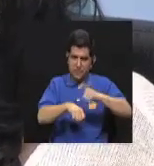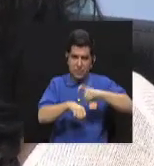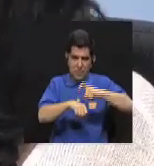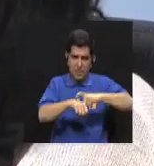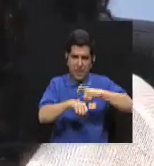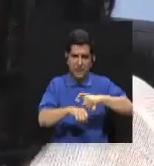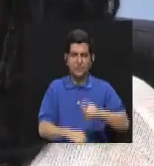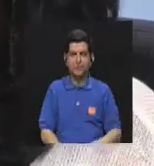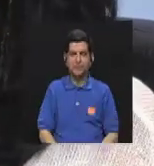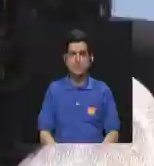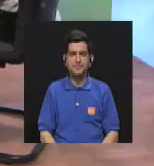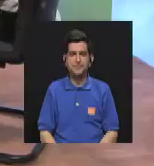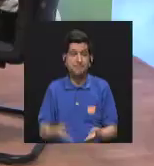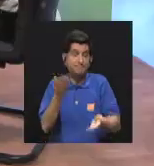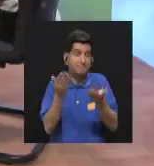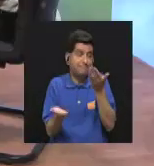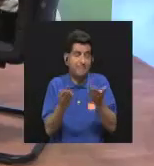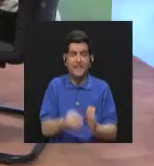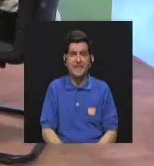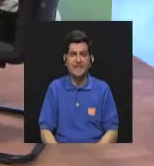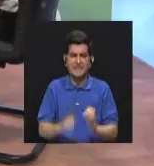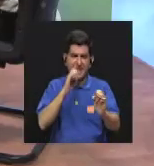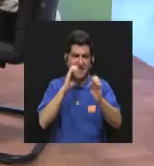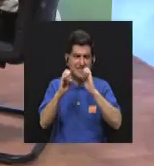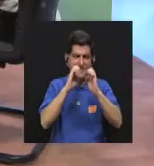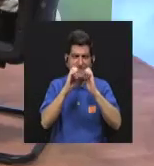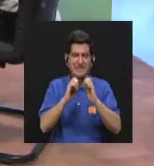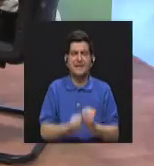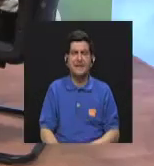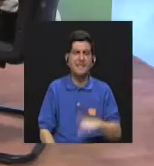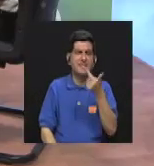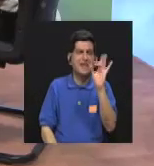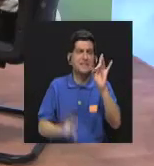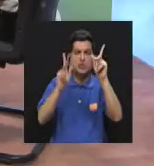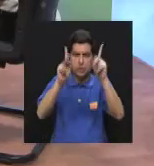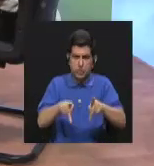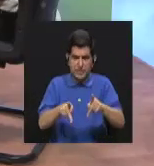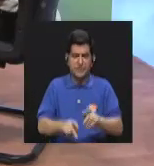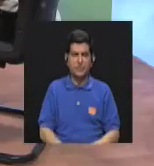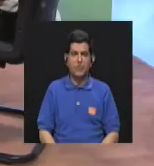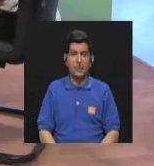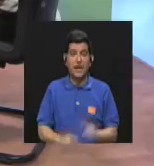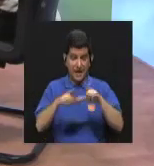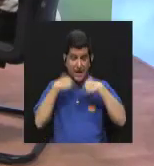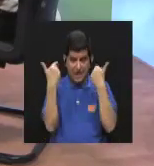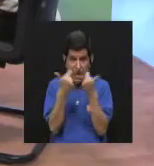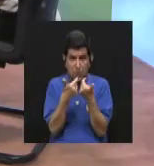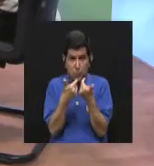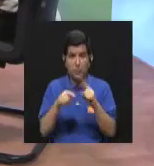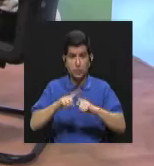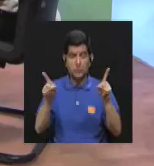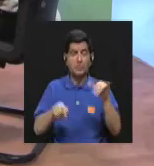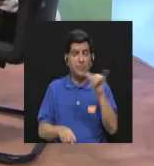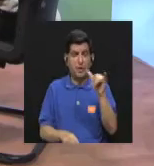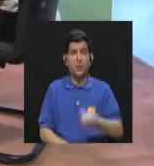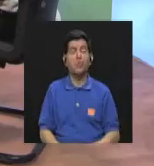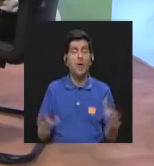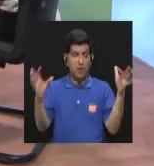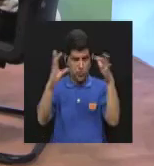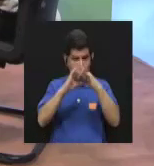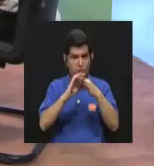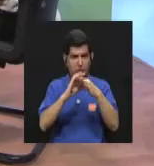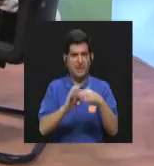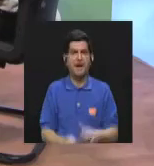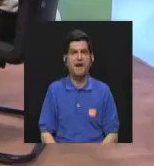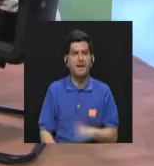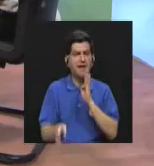¿verdad? Se entrevistó a 18 personas, íbamos por grupos, pero sí, también había que coordinar eso, como